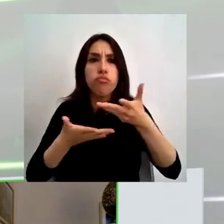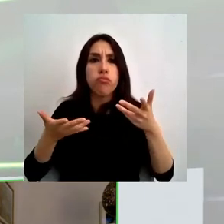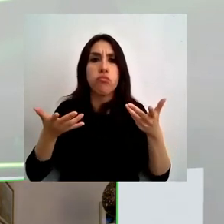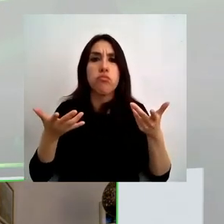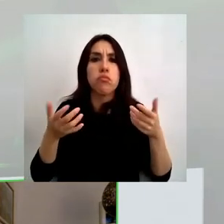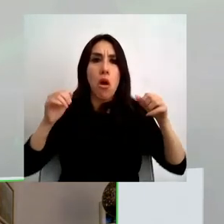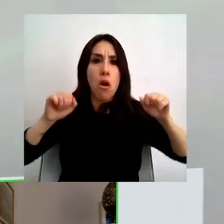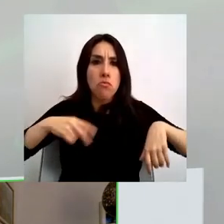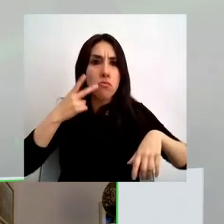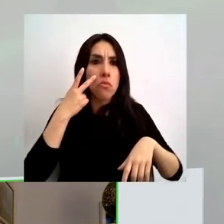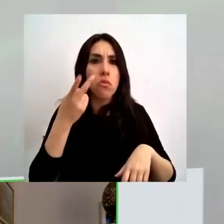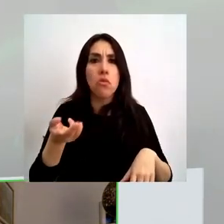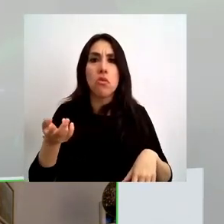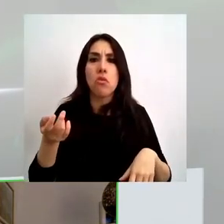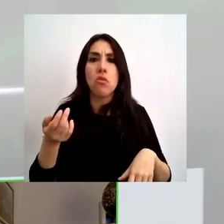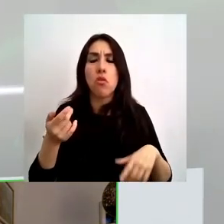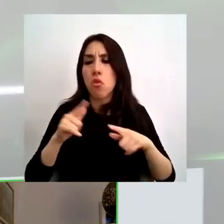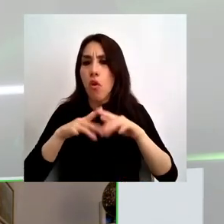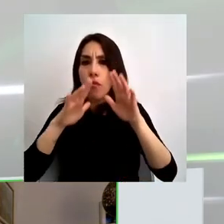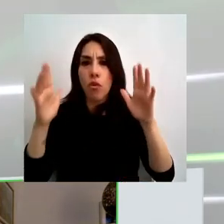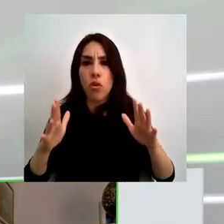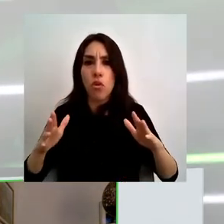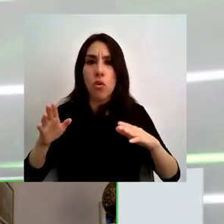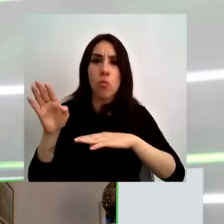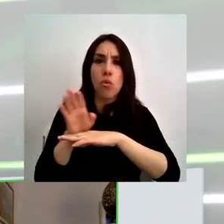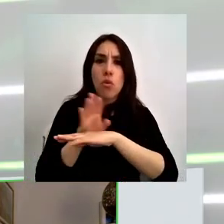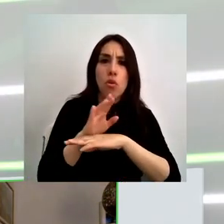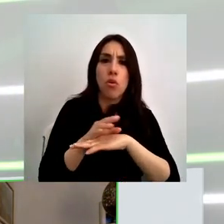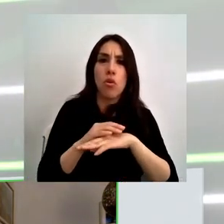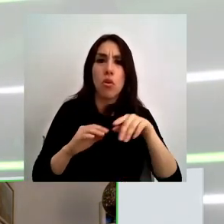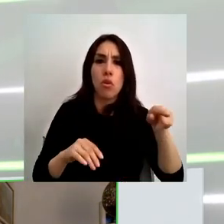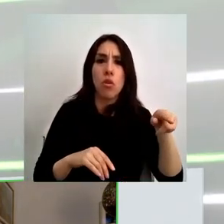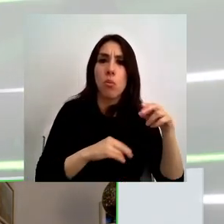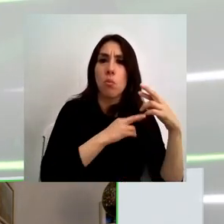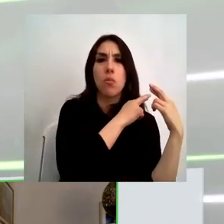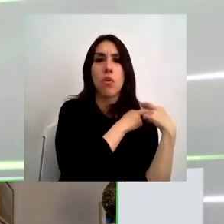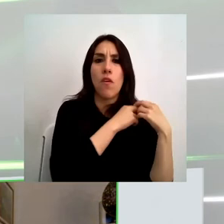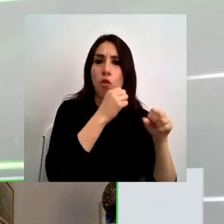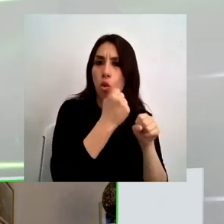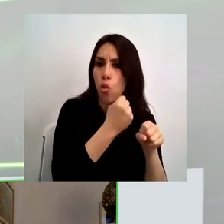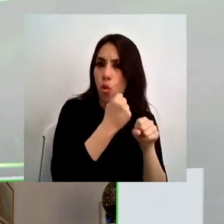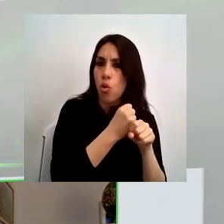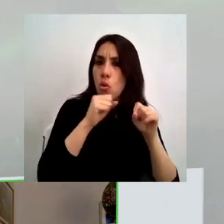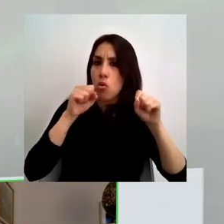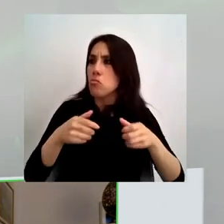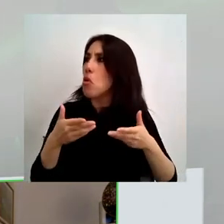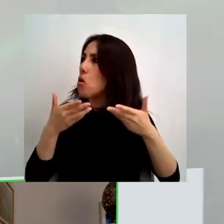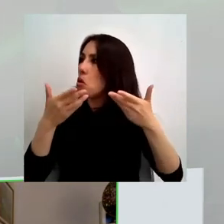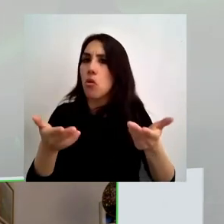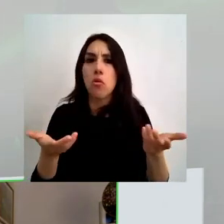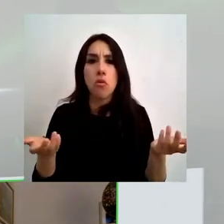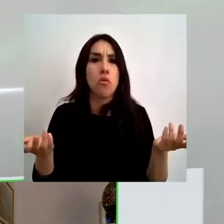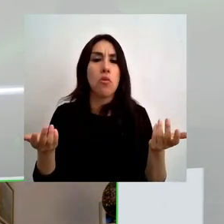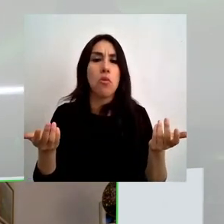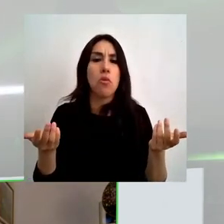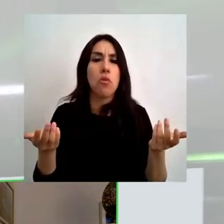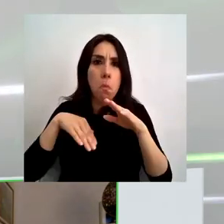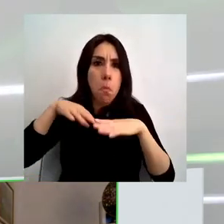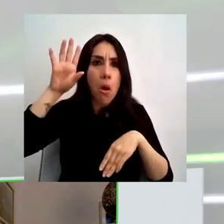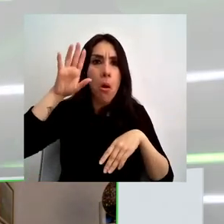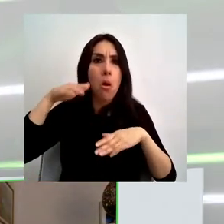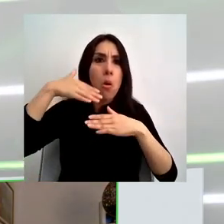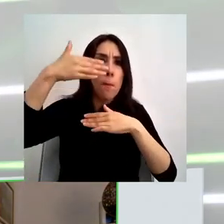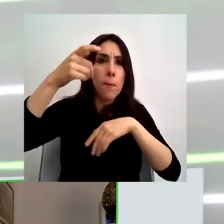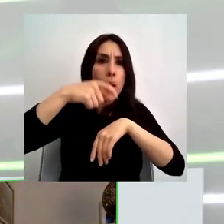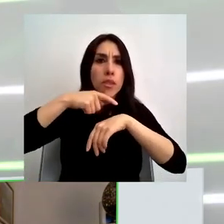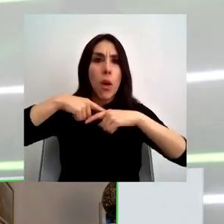puedan dar un paso más allá de la implementación de políticas internas sobre la inclusión nos gustaría saber tu opinión